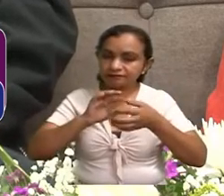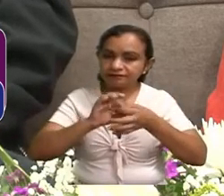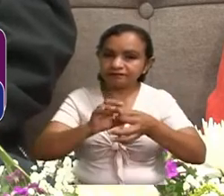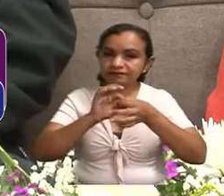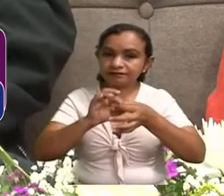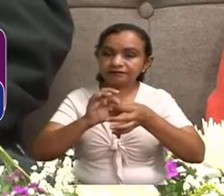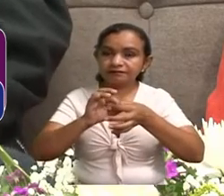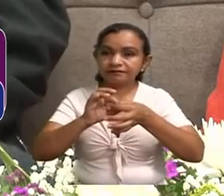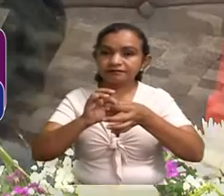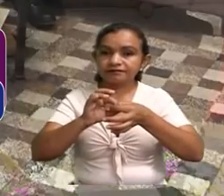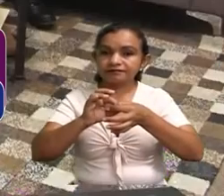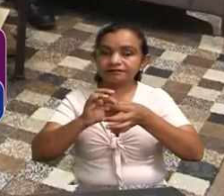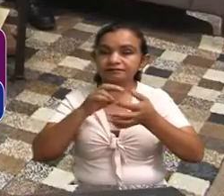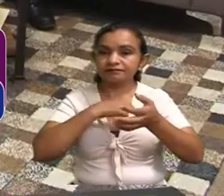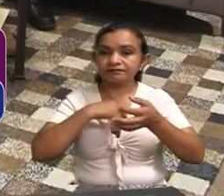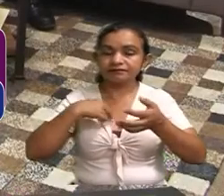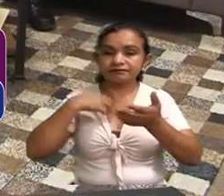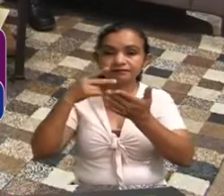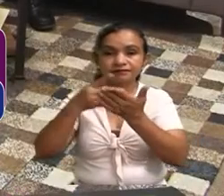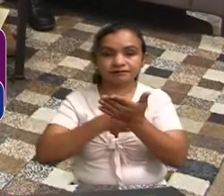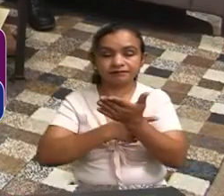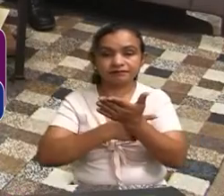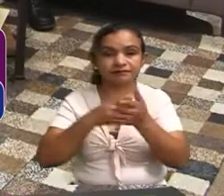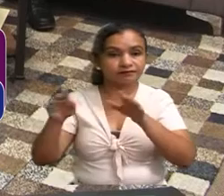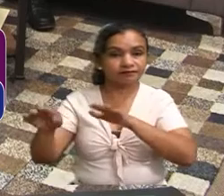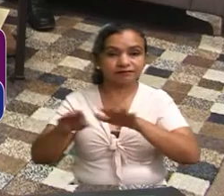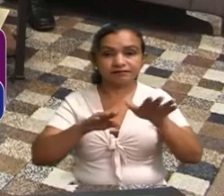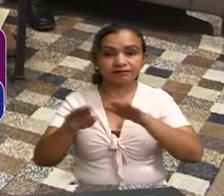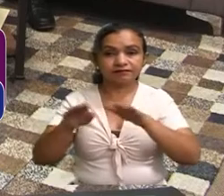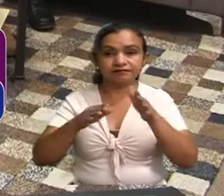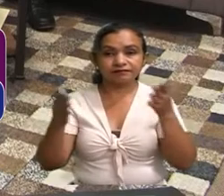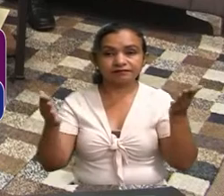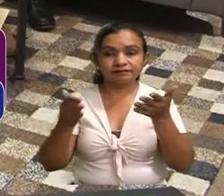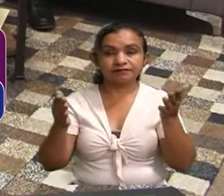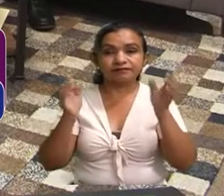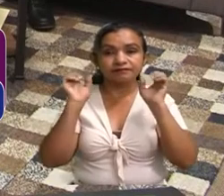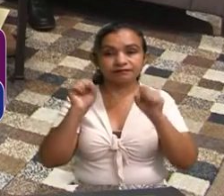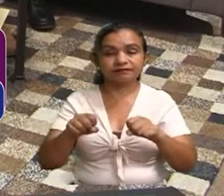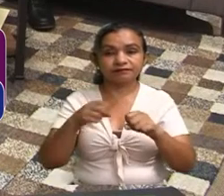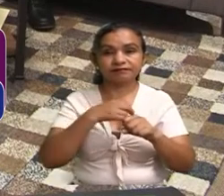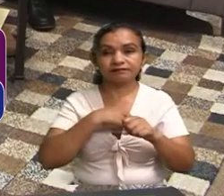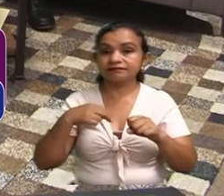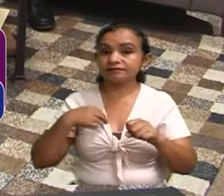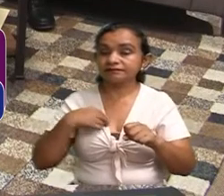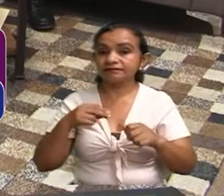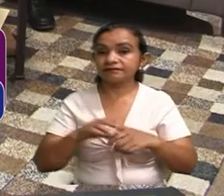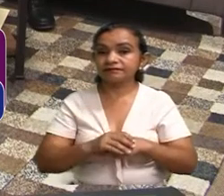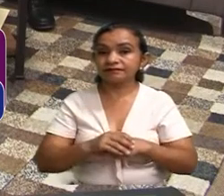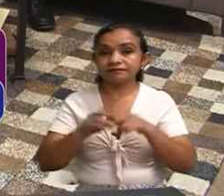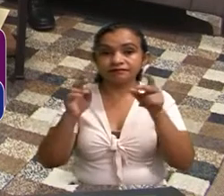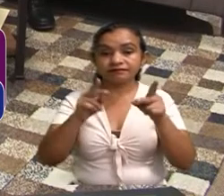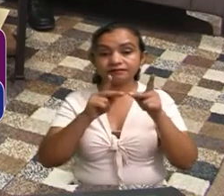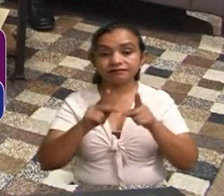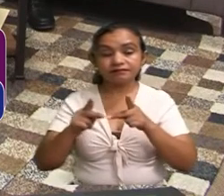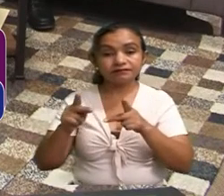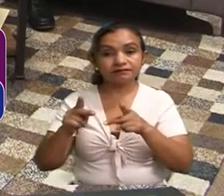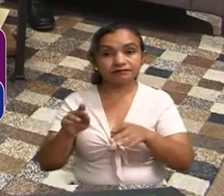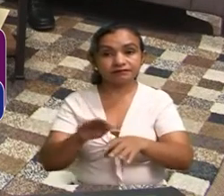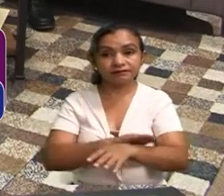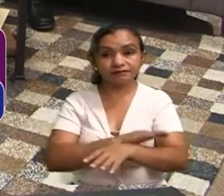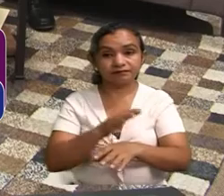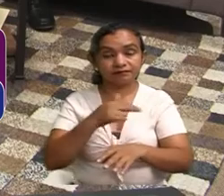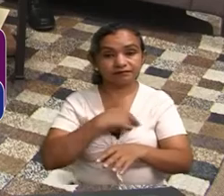hora de ejecutar estos proyectos. Es decir, no podemos permitir que la gente se sienta de que le